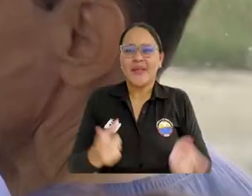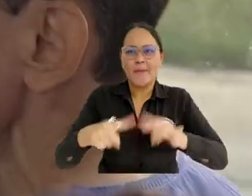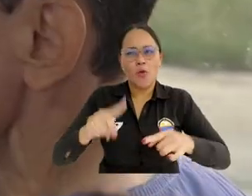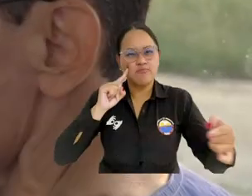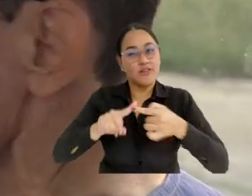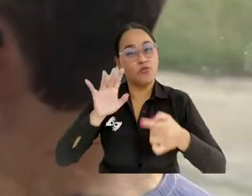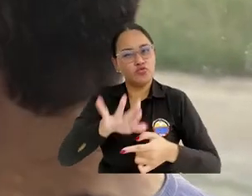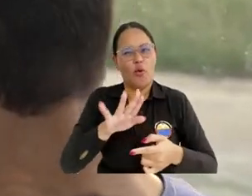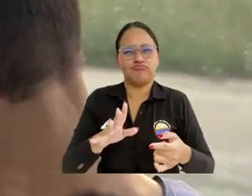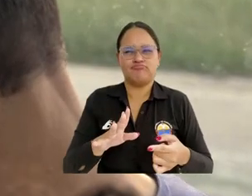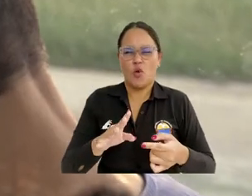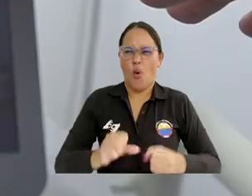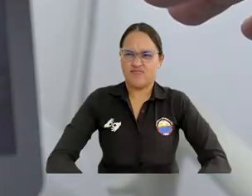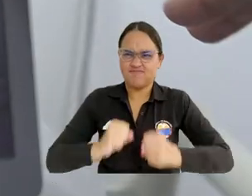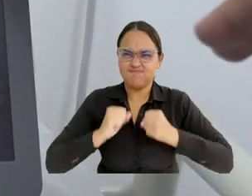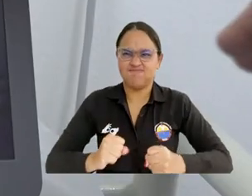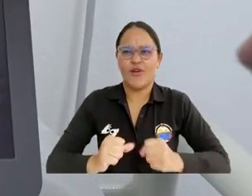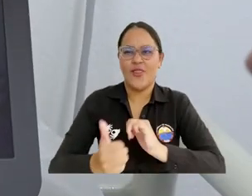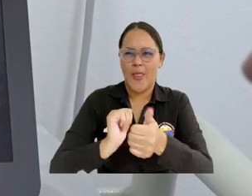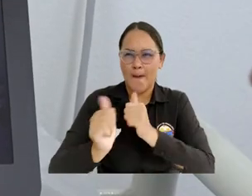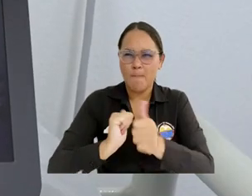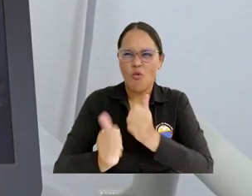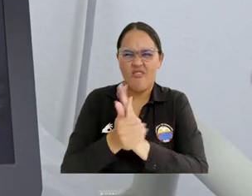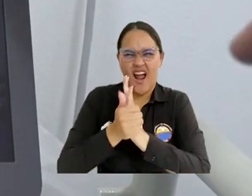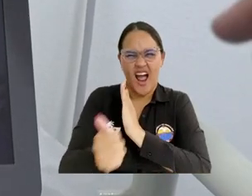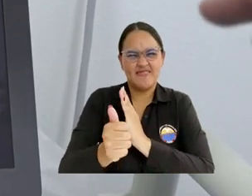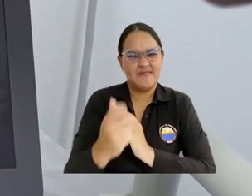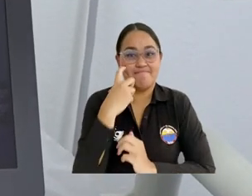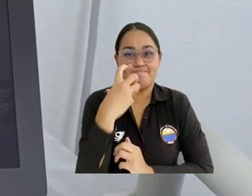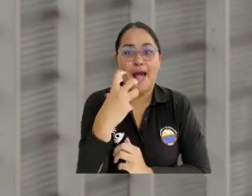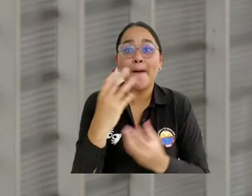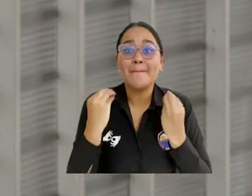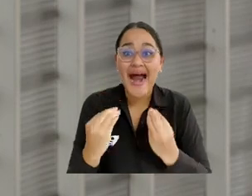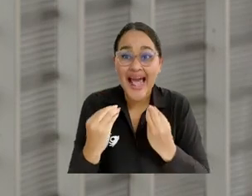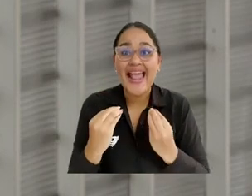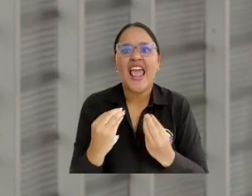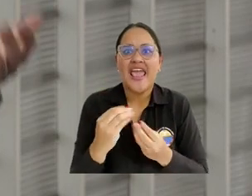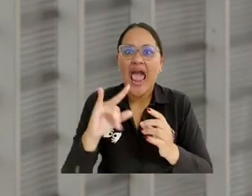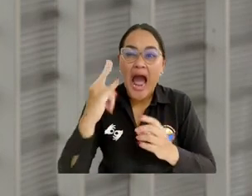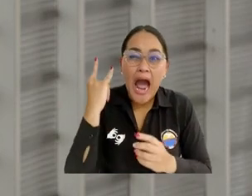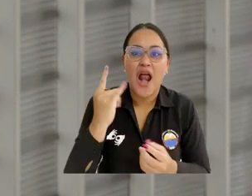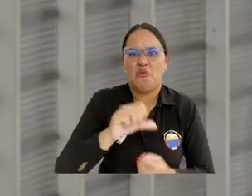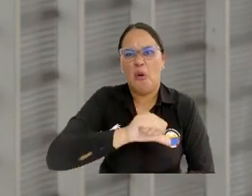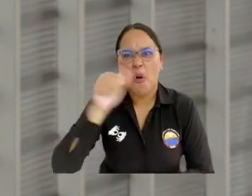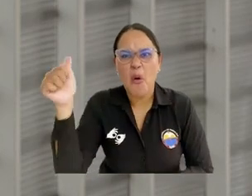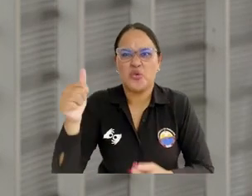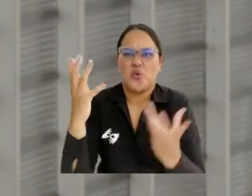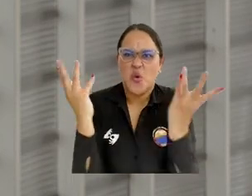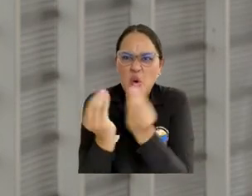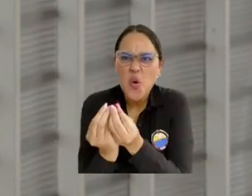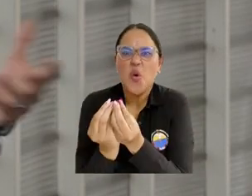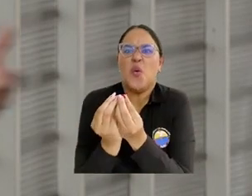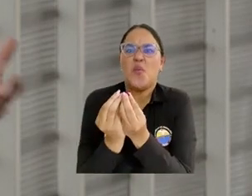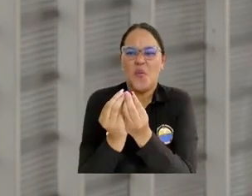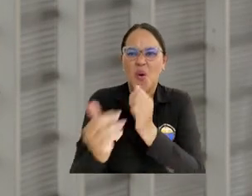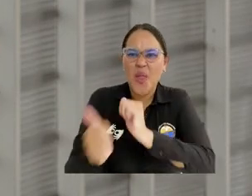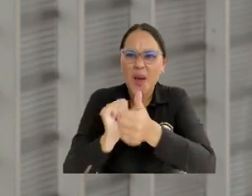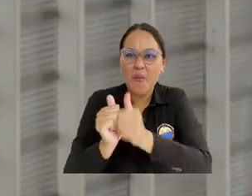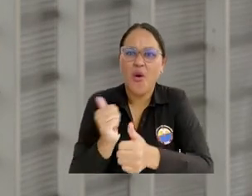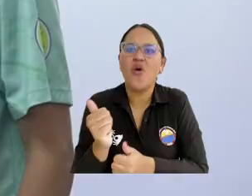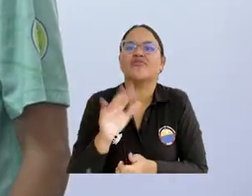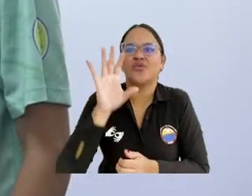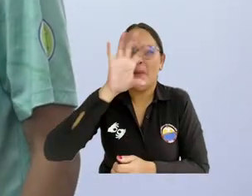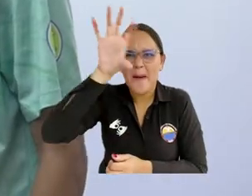un complejo deportivo de alto desempeño para que vengan a hacer sus pretemporadas equipos extranjeros, para que